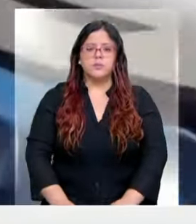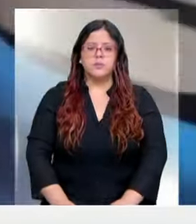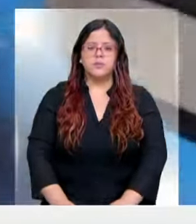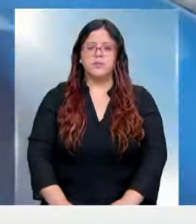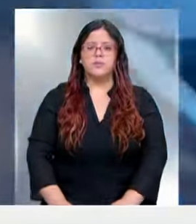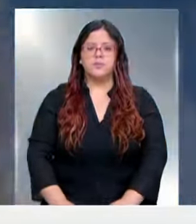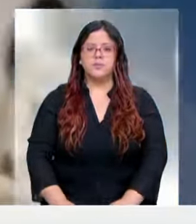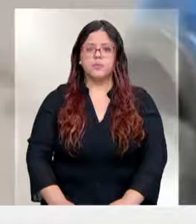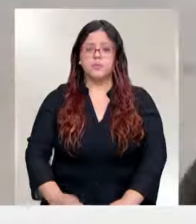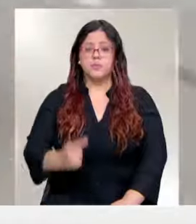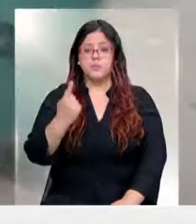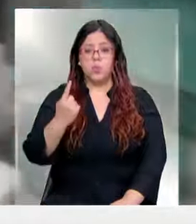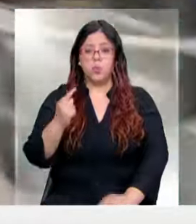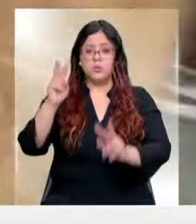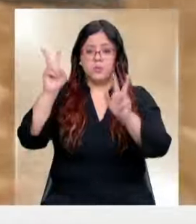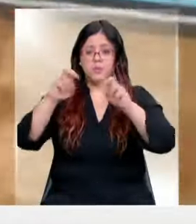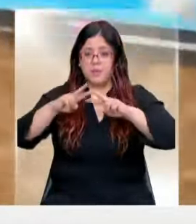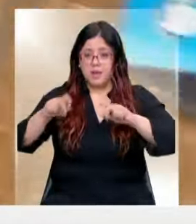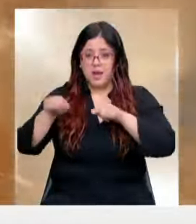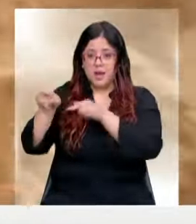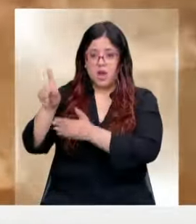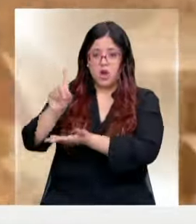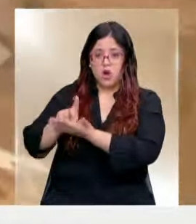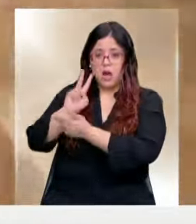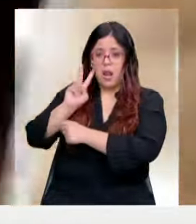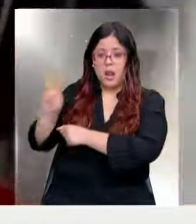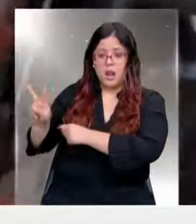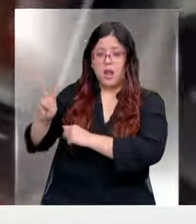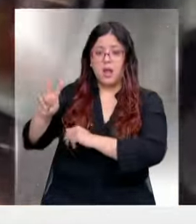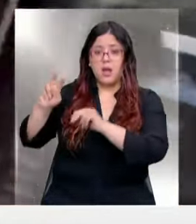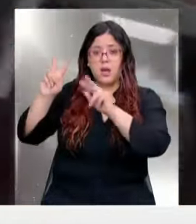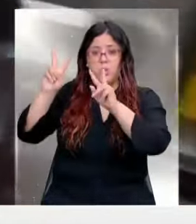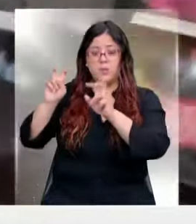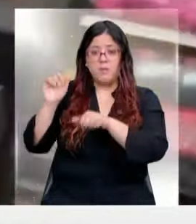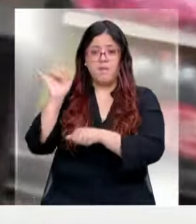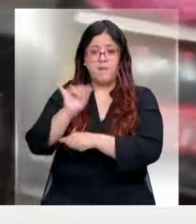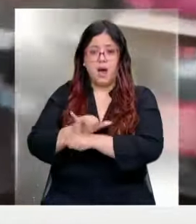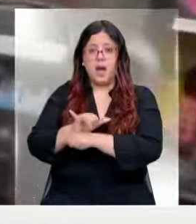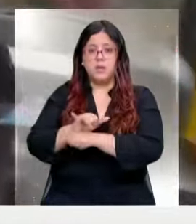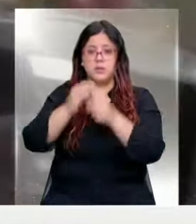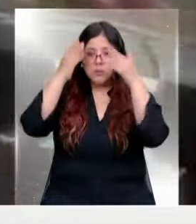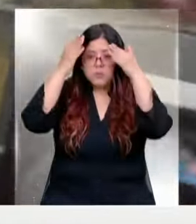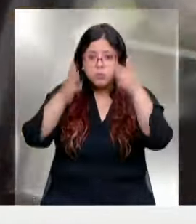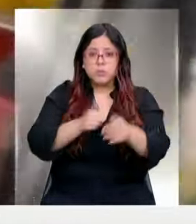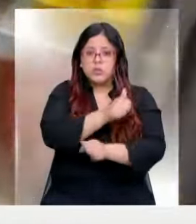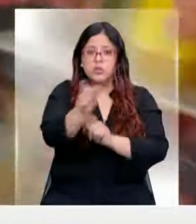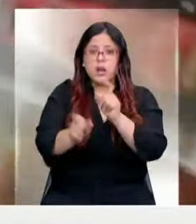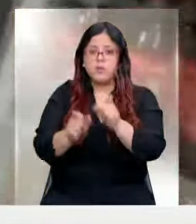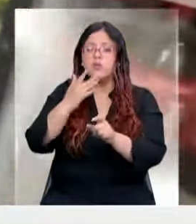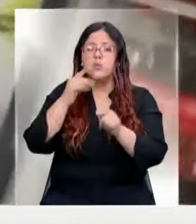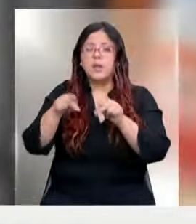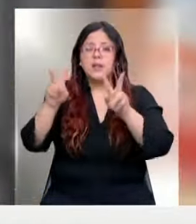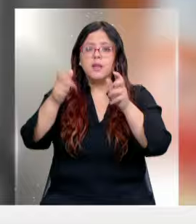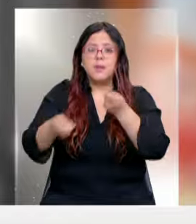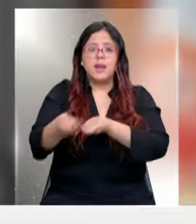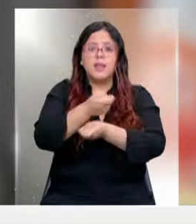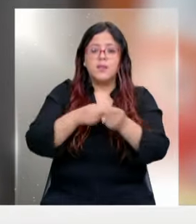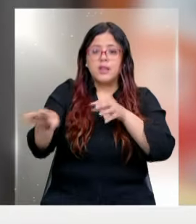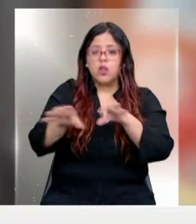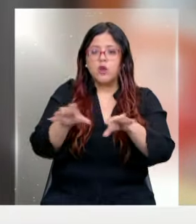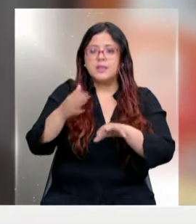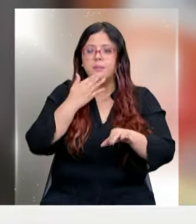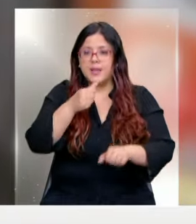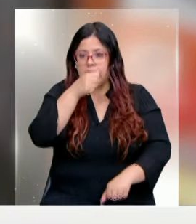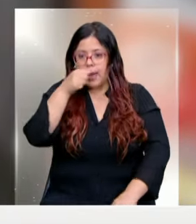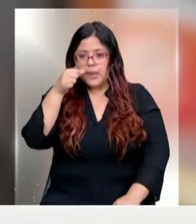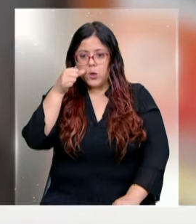Uno de los focos investigativos fue este local, una empresa de fachada que llamó la atención de todos, ya que a la venta de abarrotes se sumaba la de